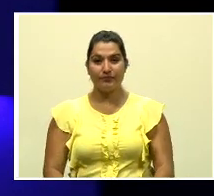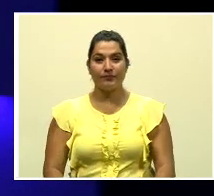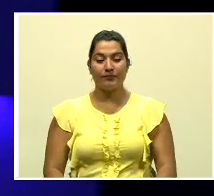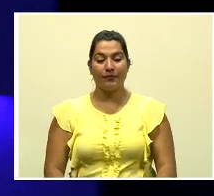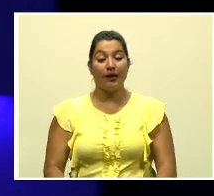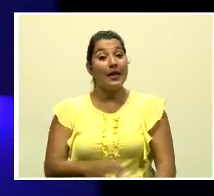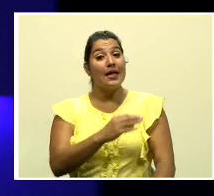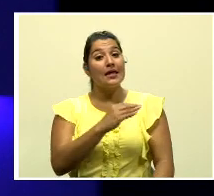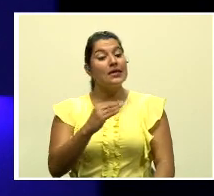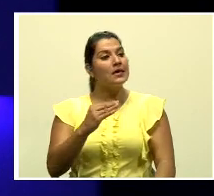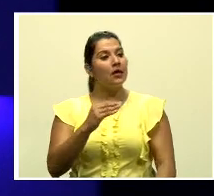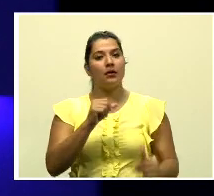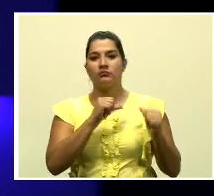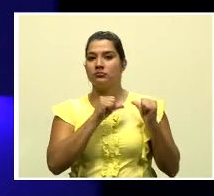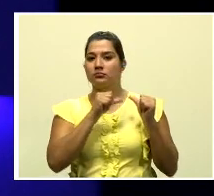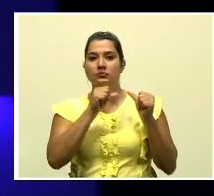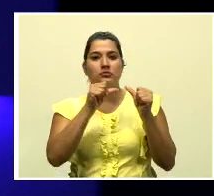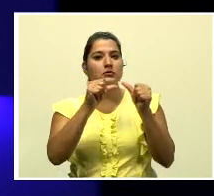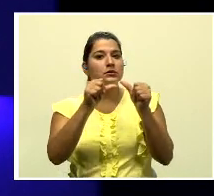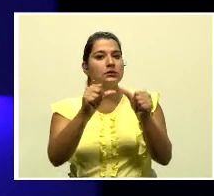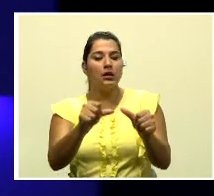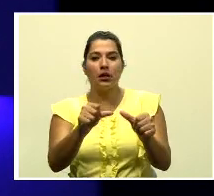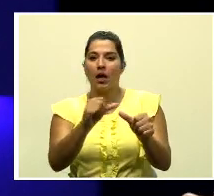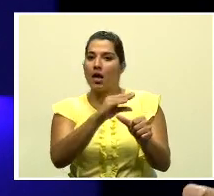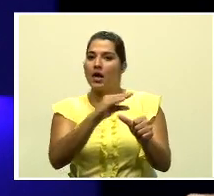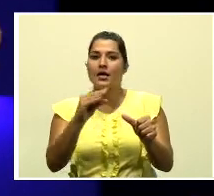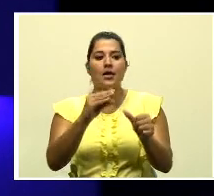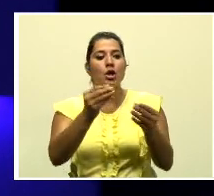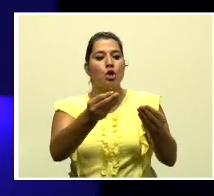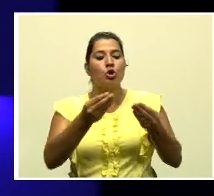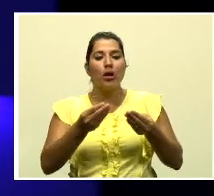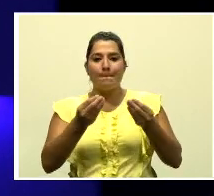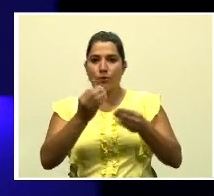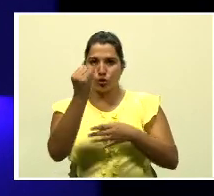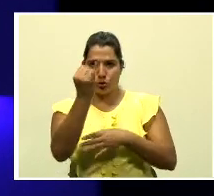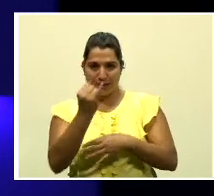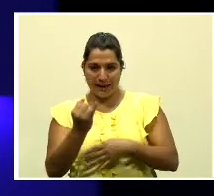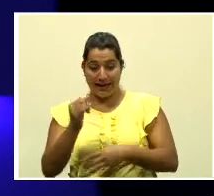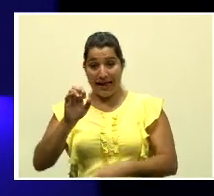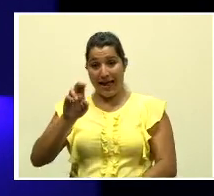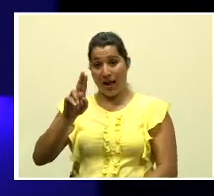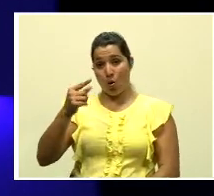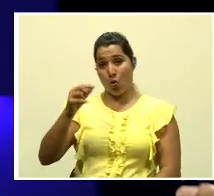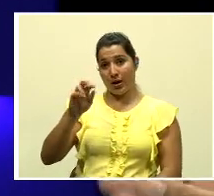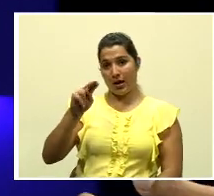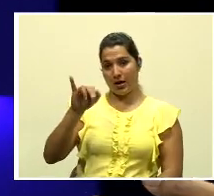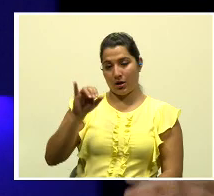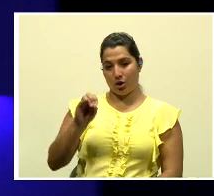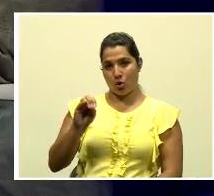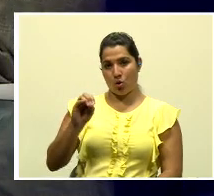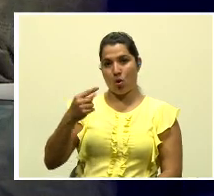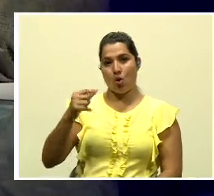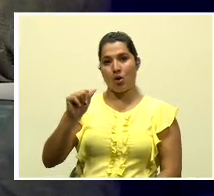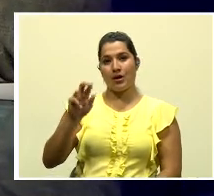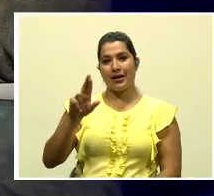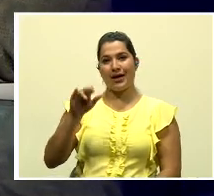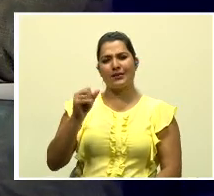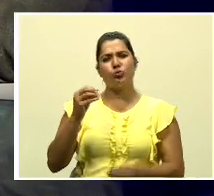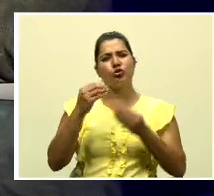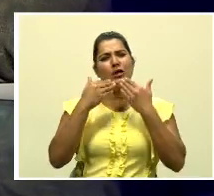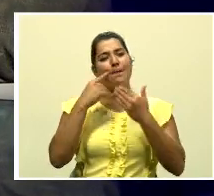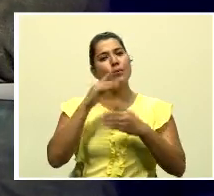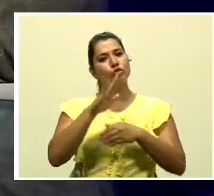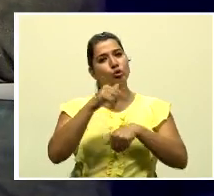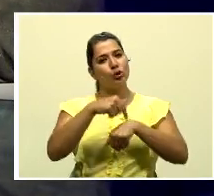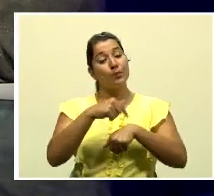que pervive y que nos aporta un elemento de arte. Eugenio García, muchísimas gracias por su tiempo. Muchísimas gracias, don Gracias por